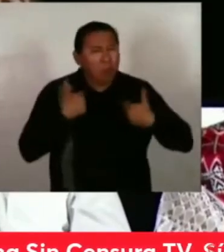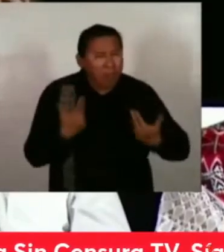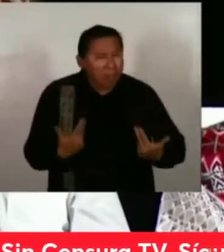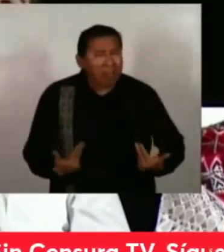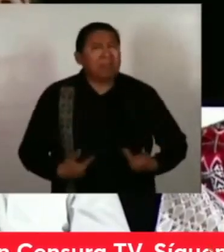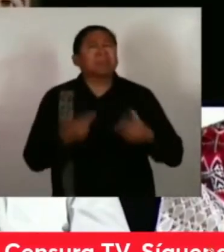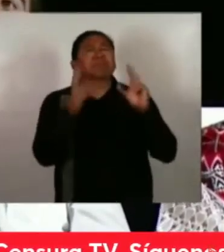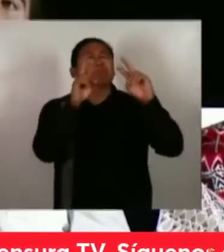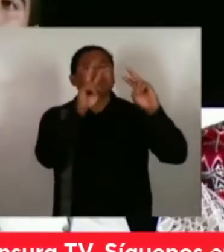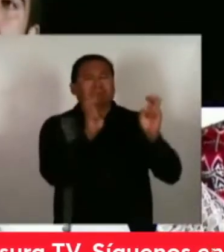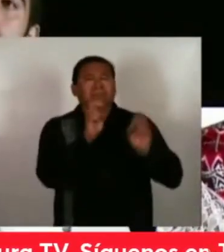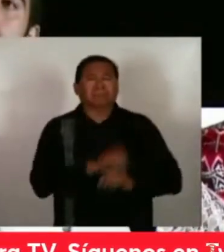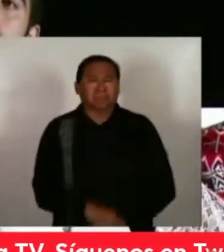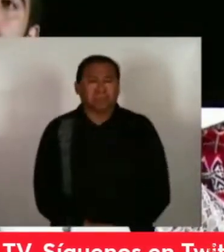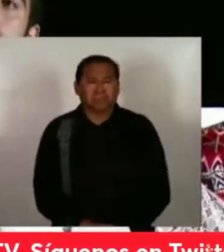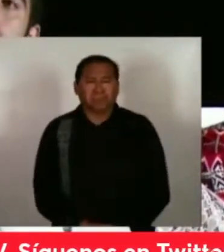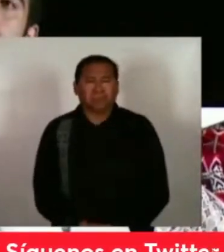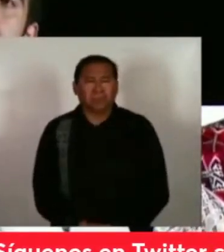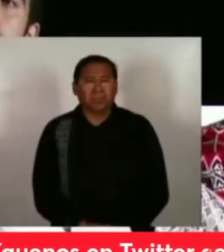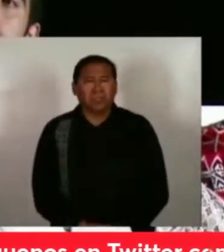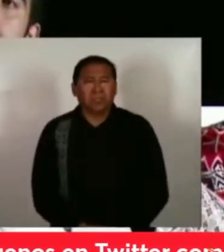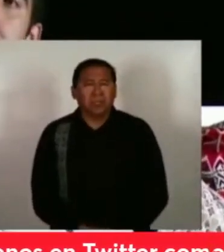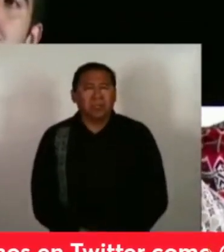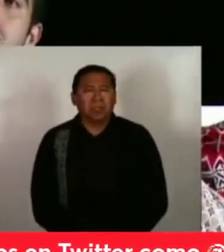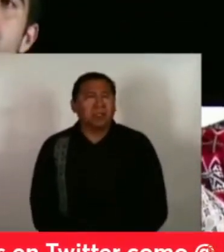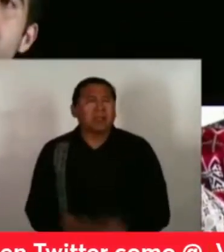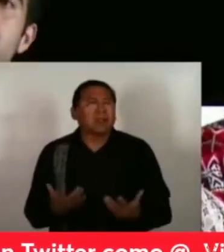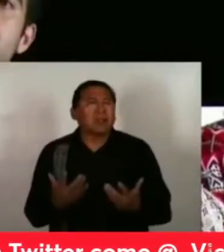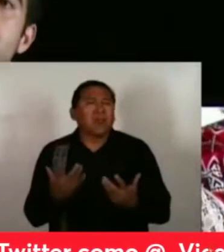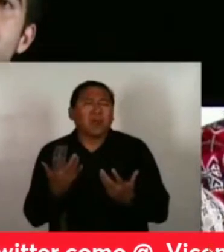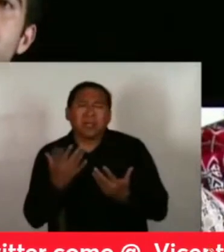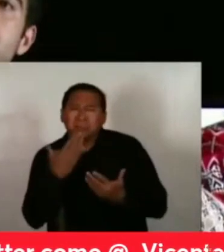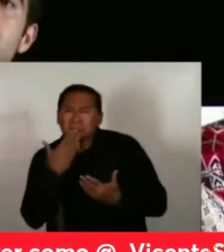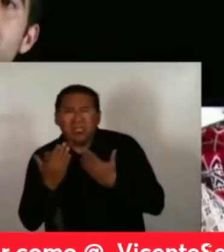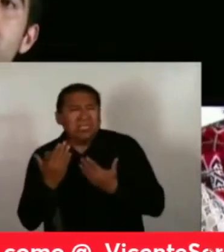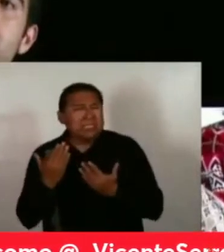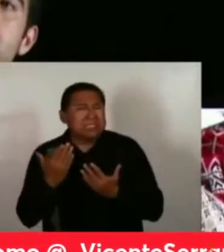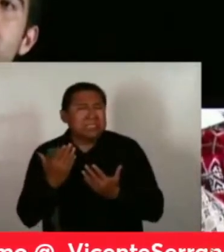y que dice, no es lícito,